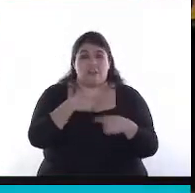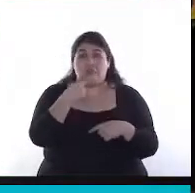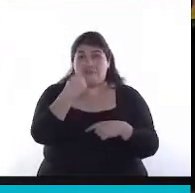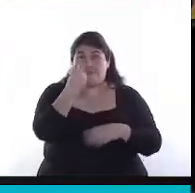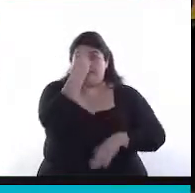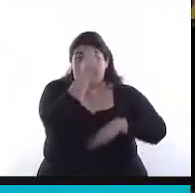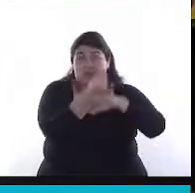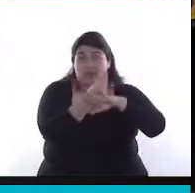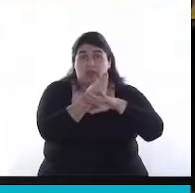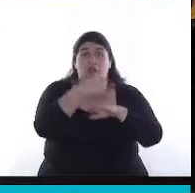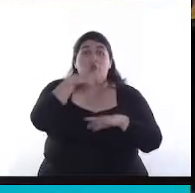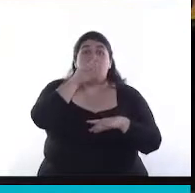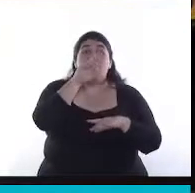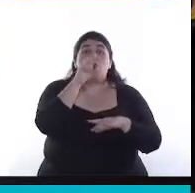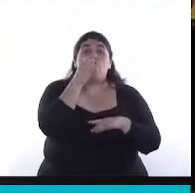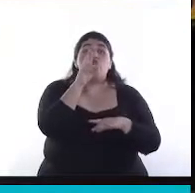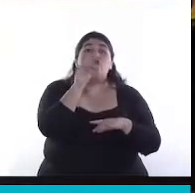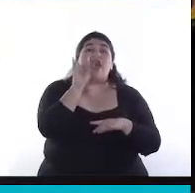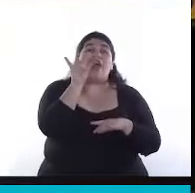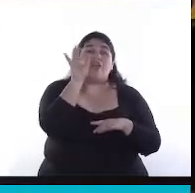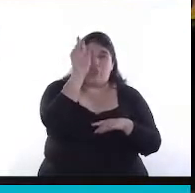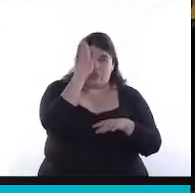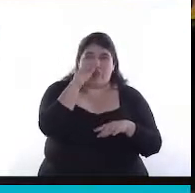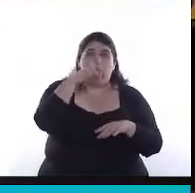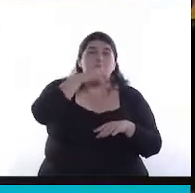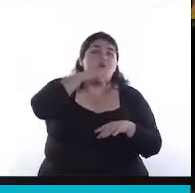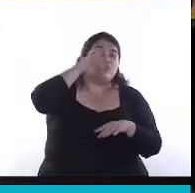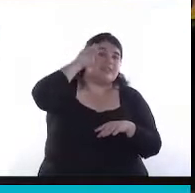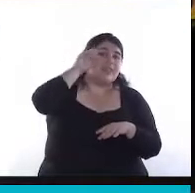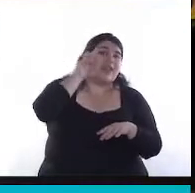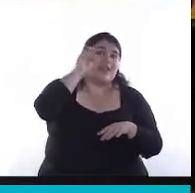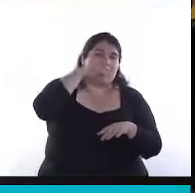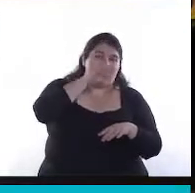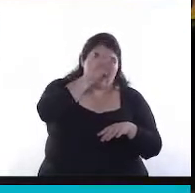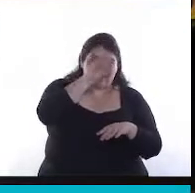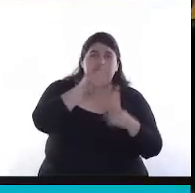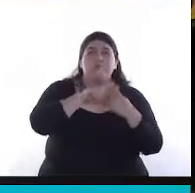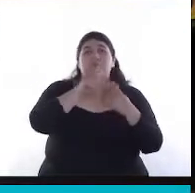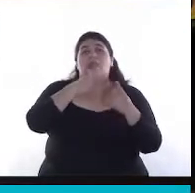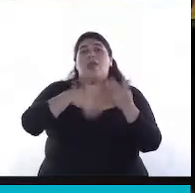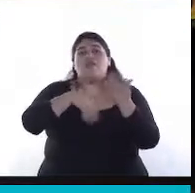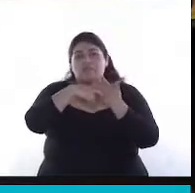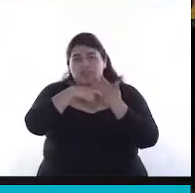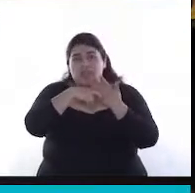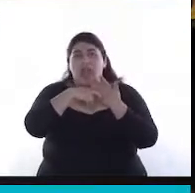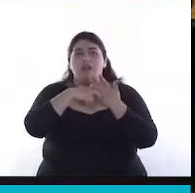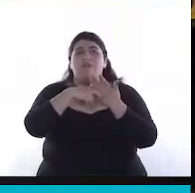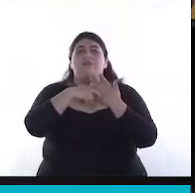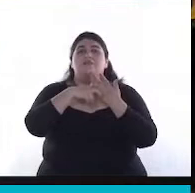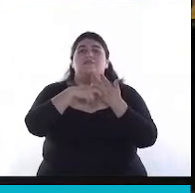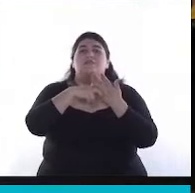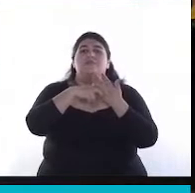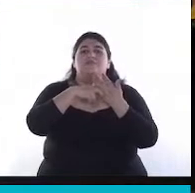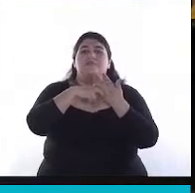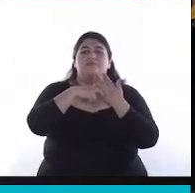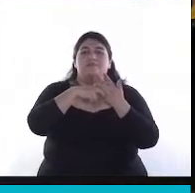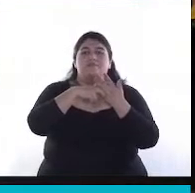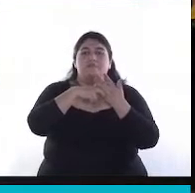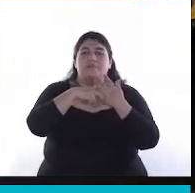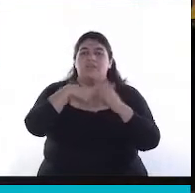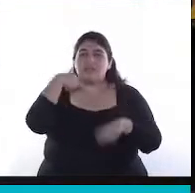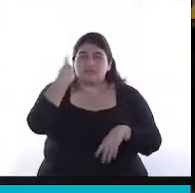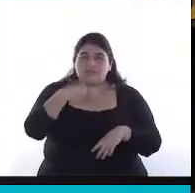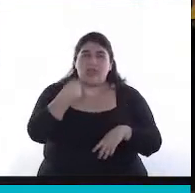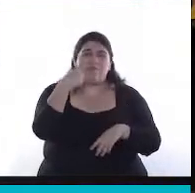independiente conté grand el fiscal candidato ahora siempre de la